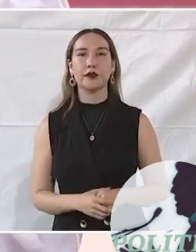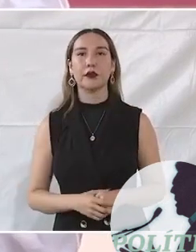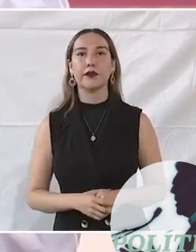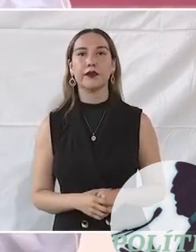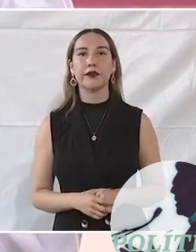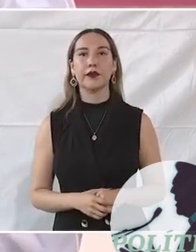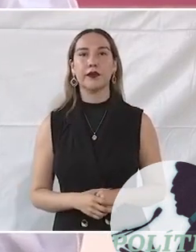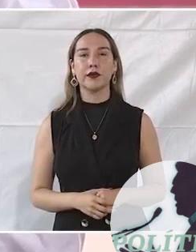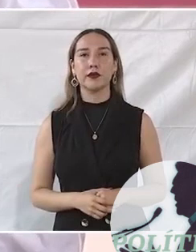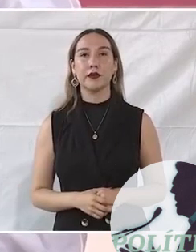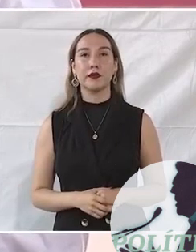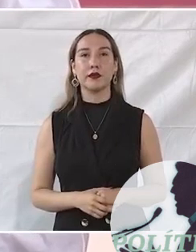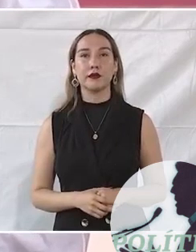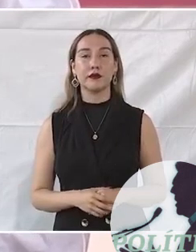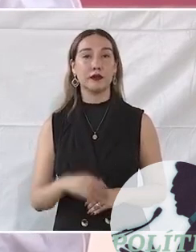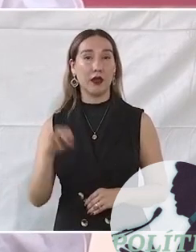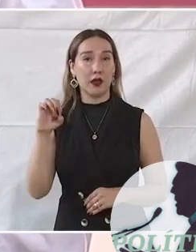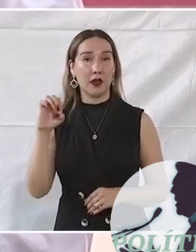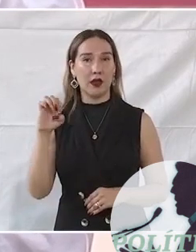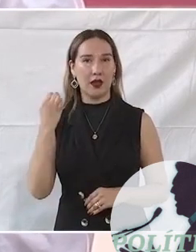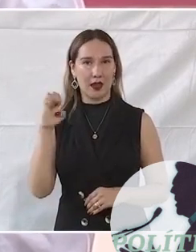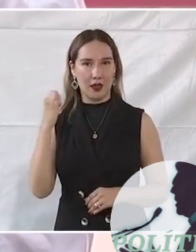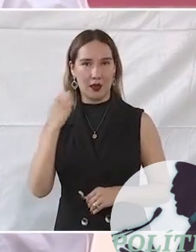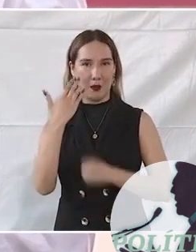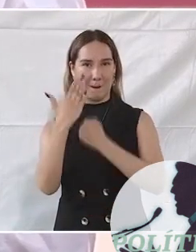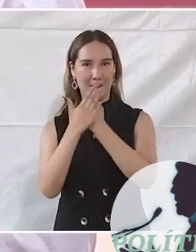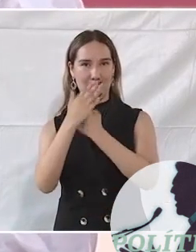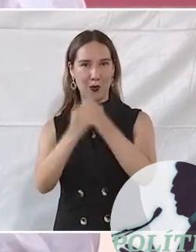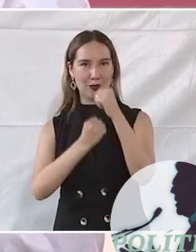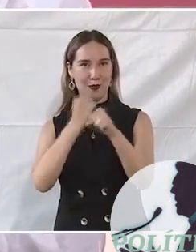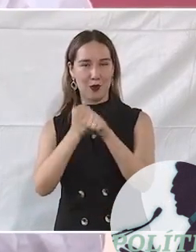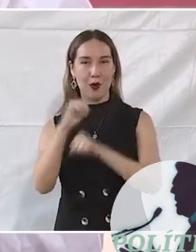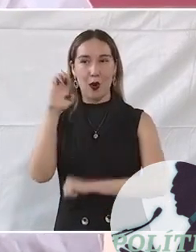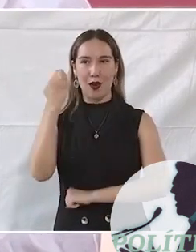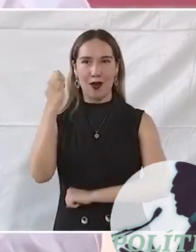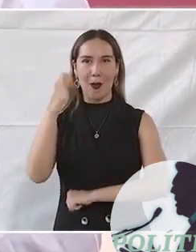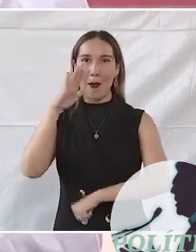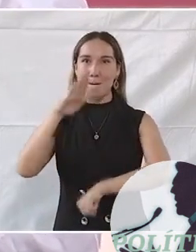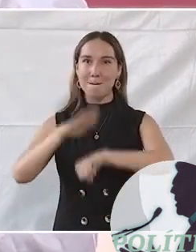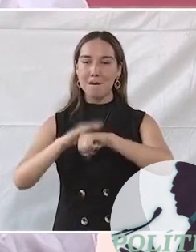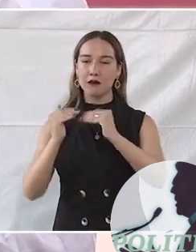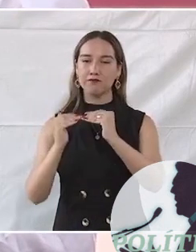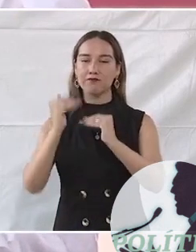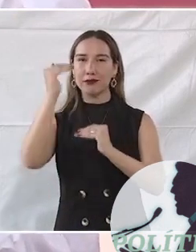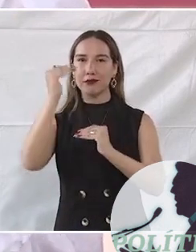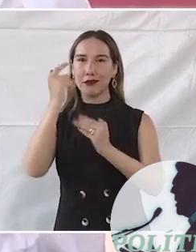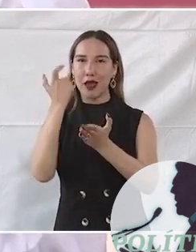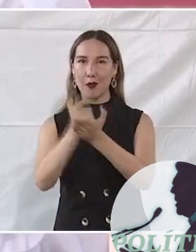que en enero del año próximo aumenta la pensión a adultos mayores en